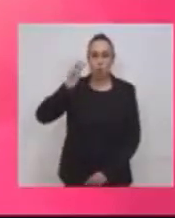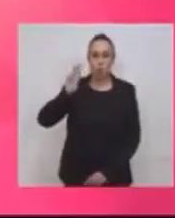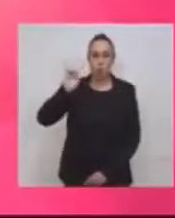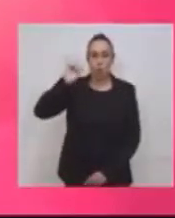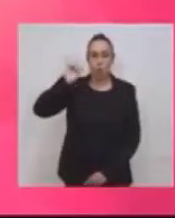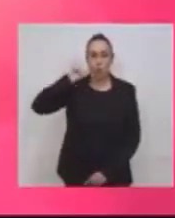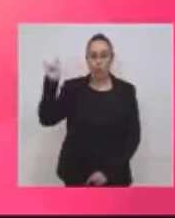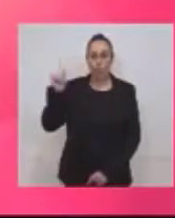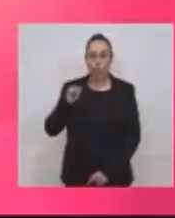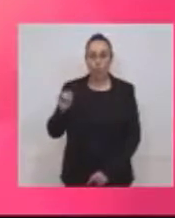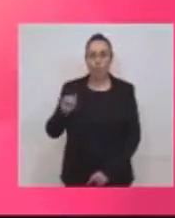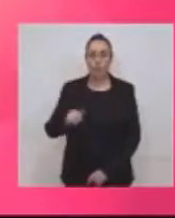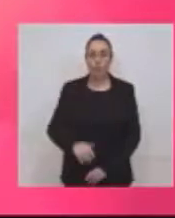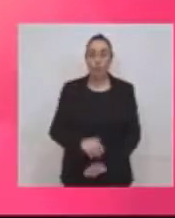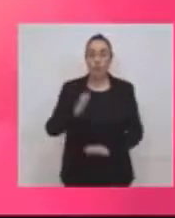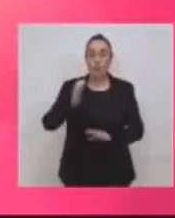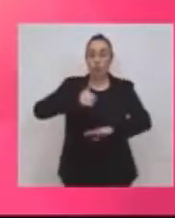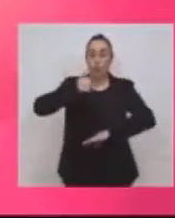podium.